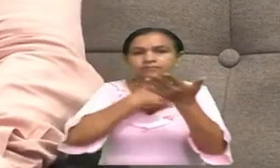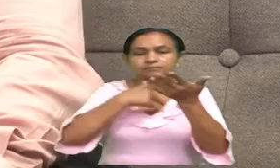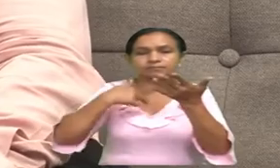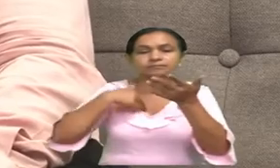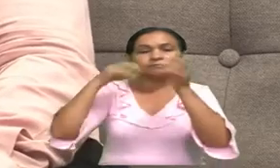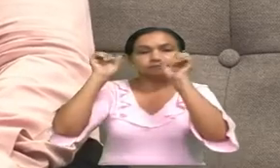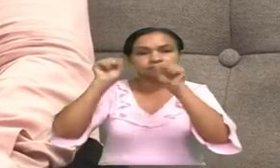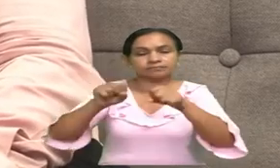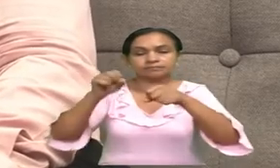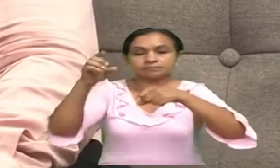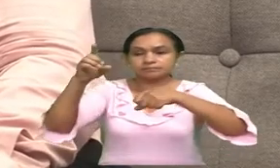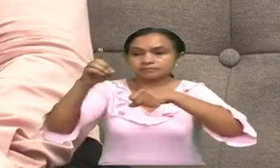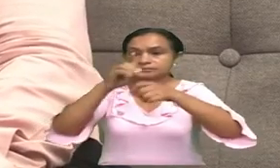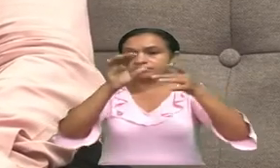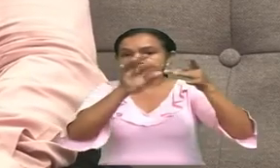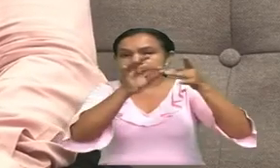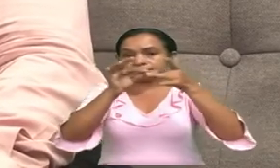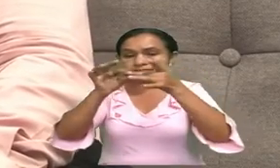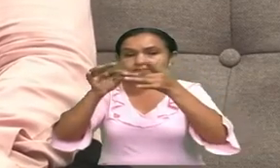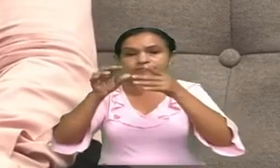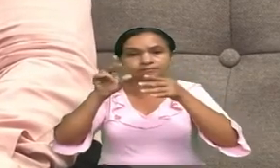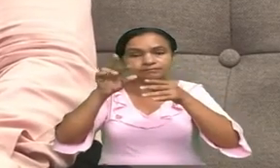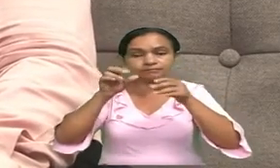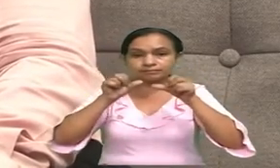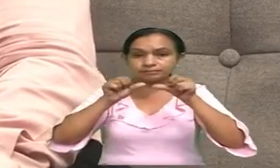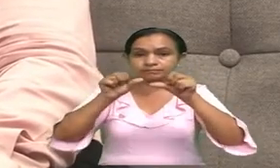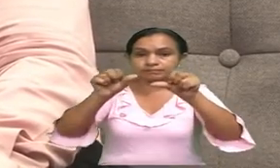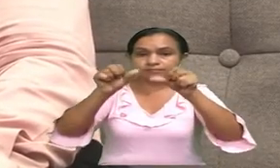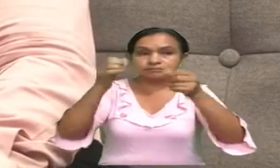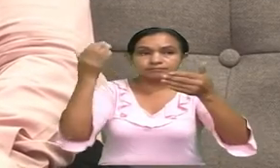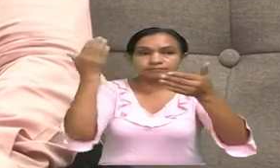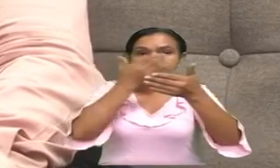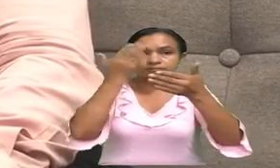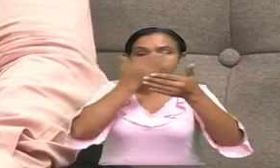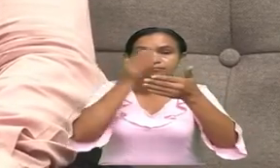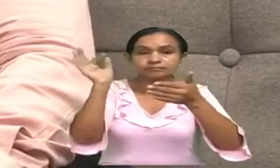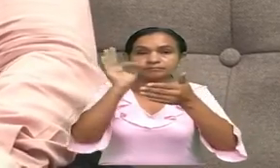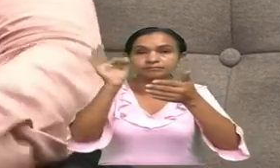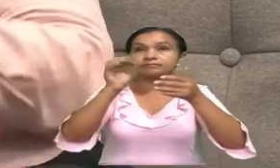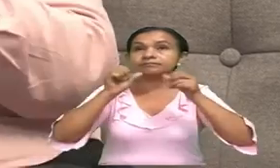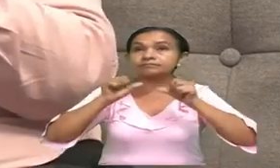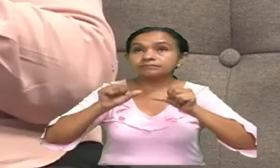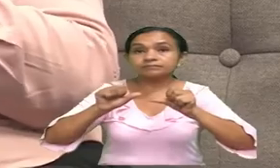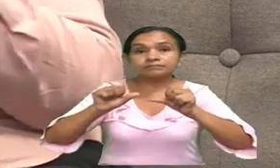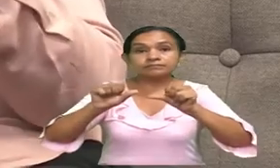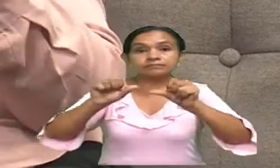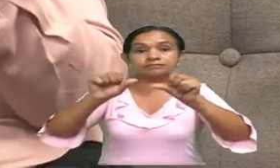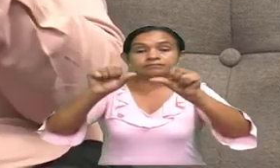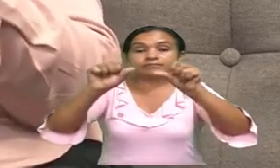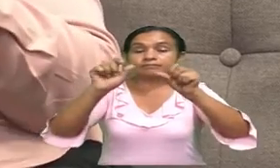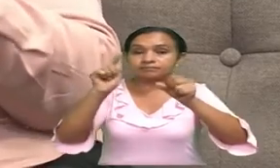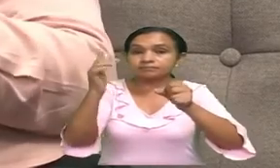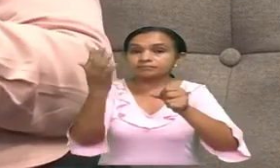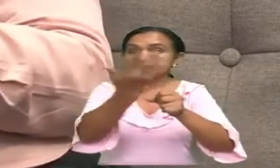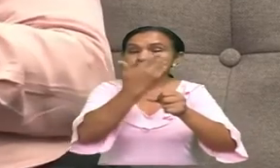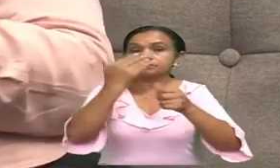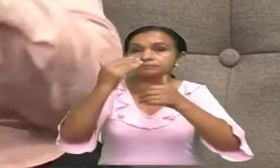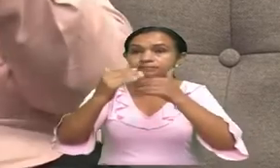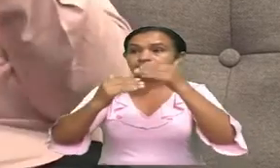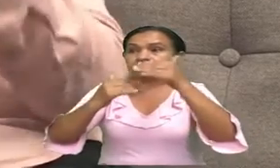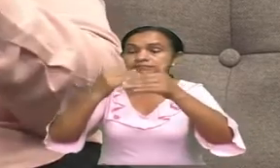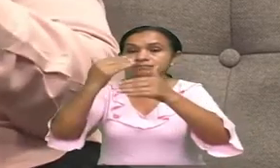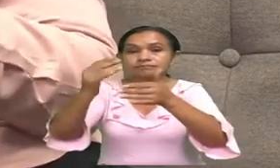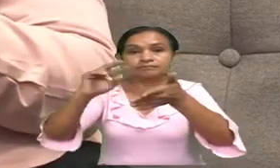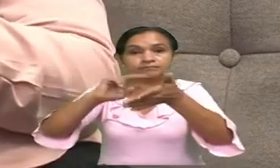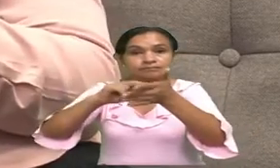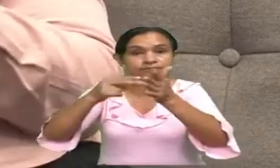puede sacar un doctorado en la misma línea. Entonces hablamos de una carrera, una formación continua, y nosotros tenemos que ir graduando también qué